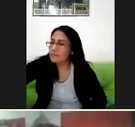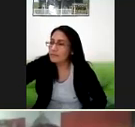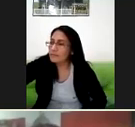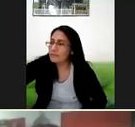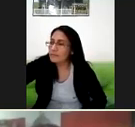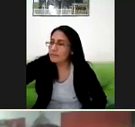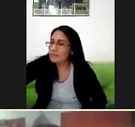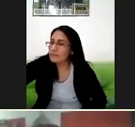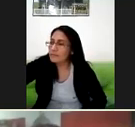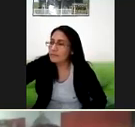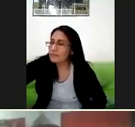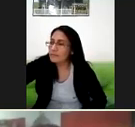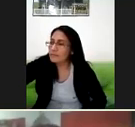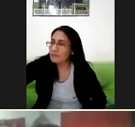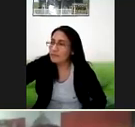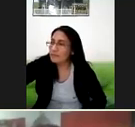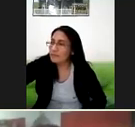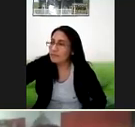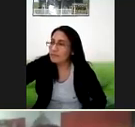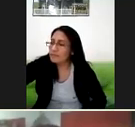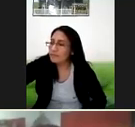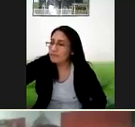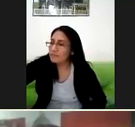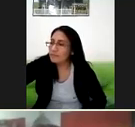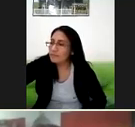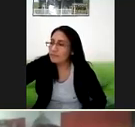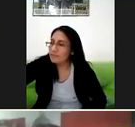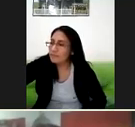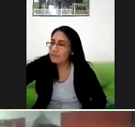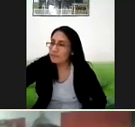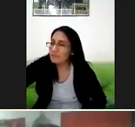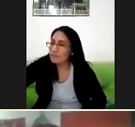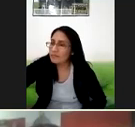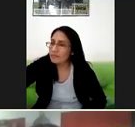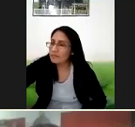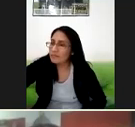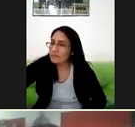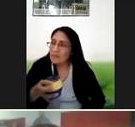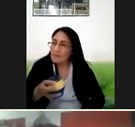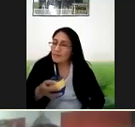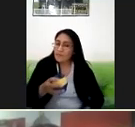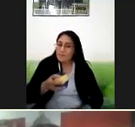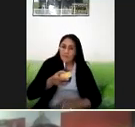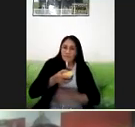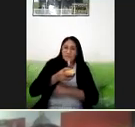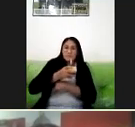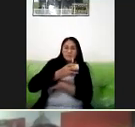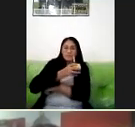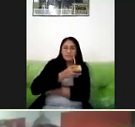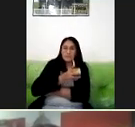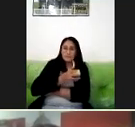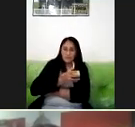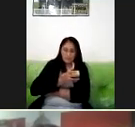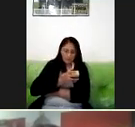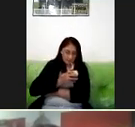completos. Entonces, estos tejidos, al agruparse, estas células, al agruparse forman el tejido, y el tejido, al